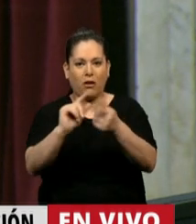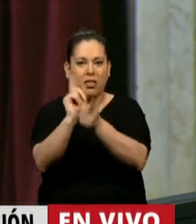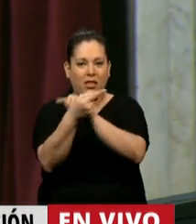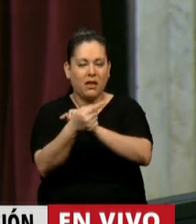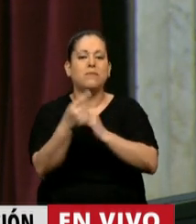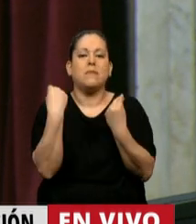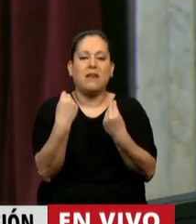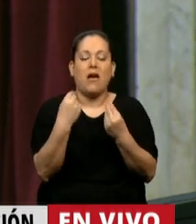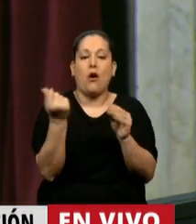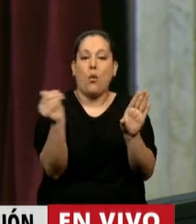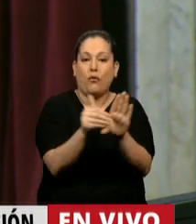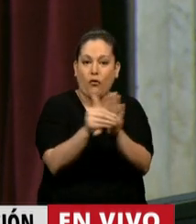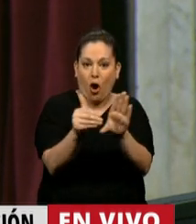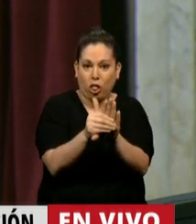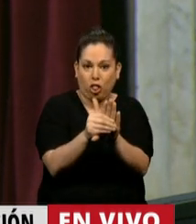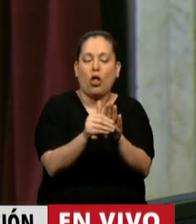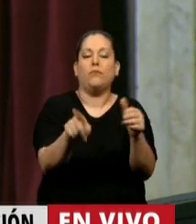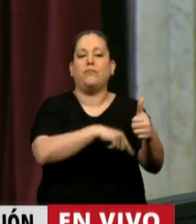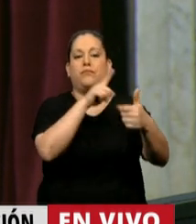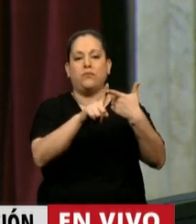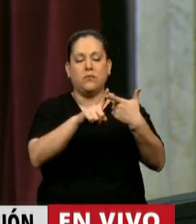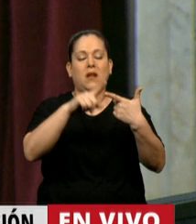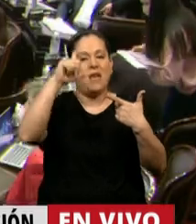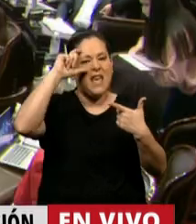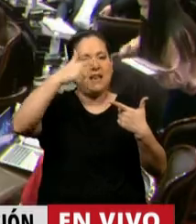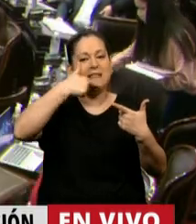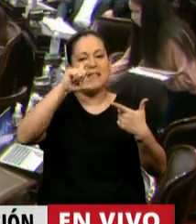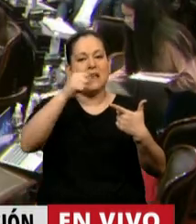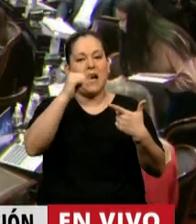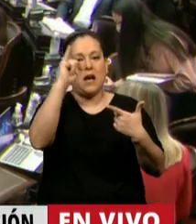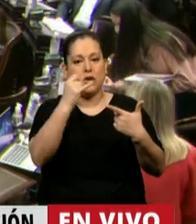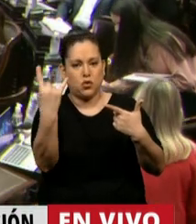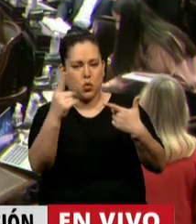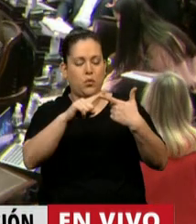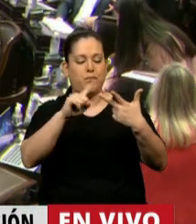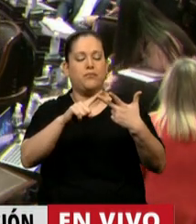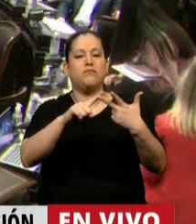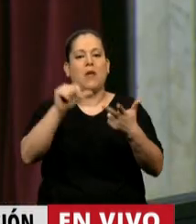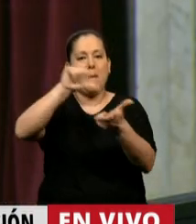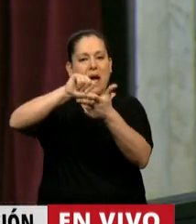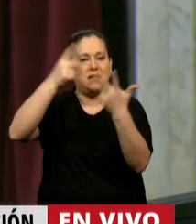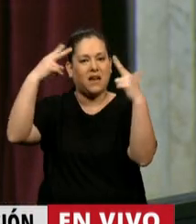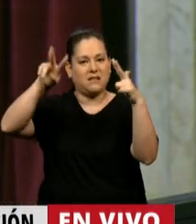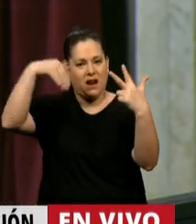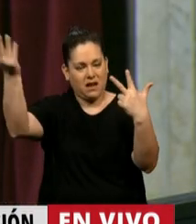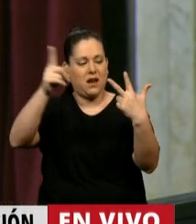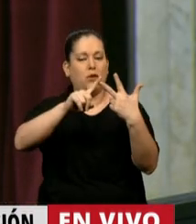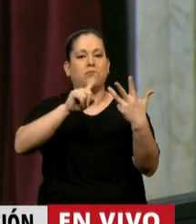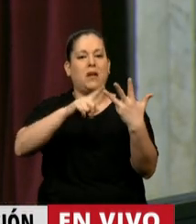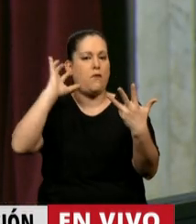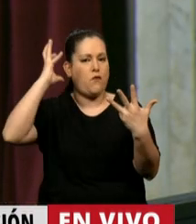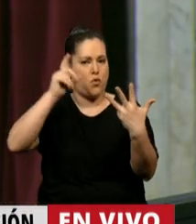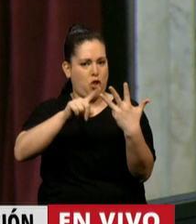garantía y sustentabilidad esc ofs y fon audiología la